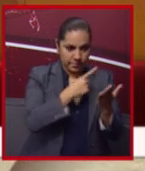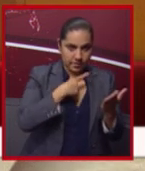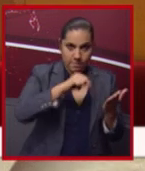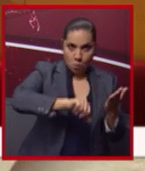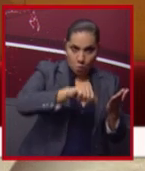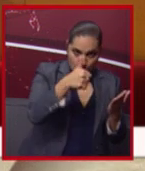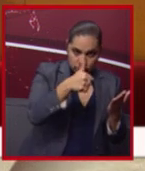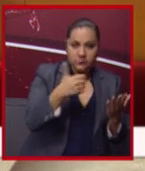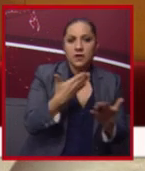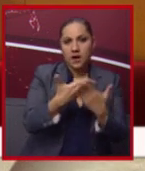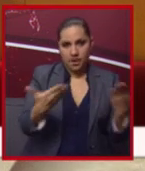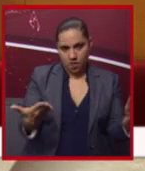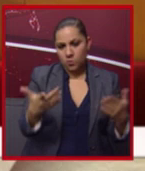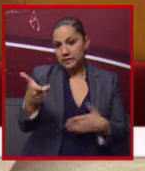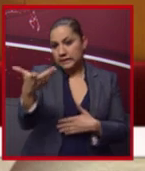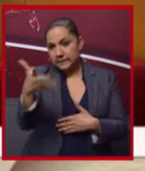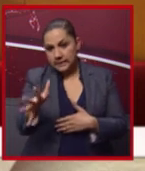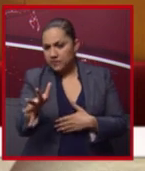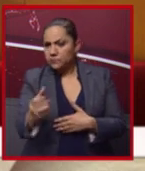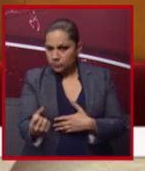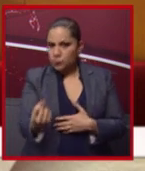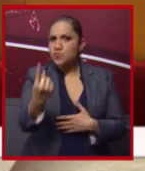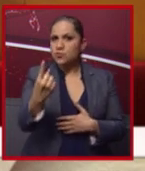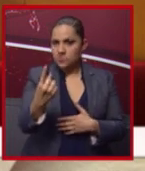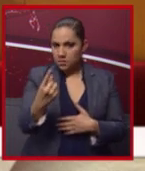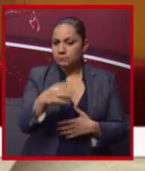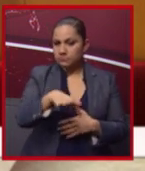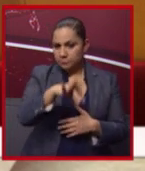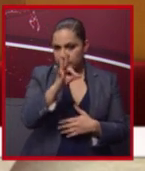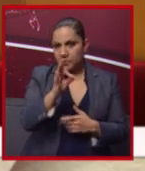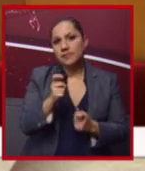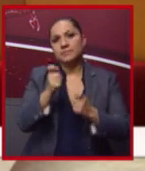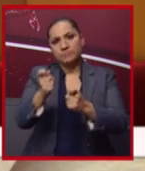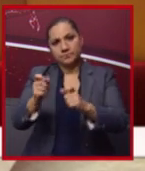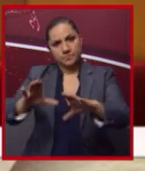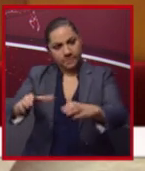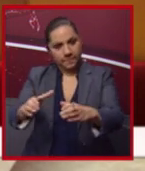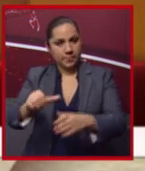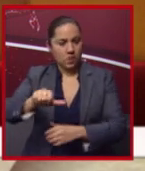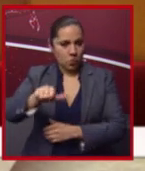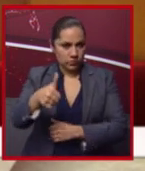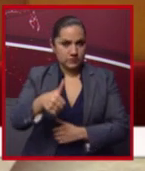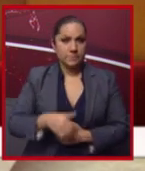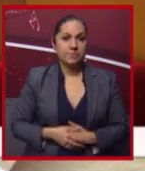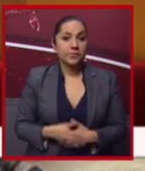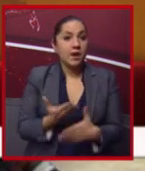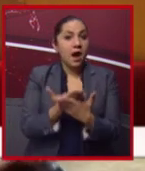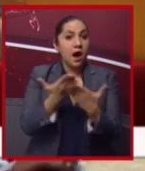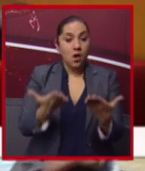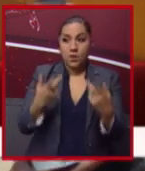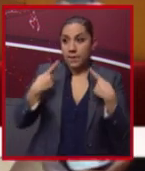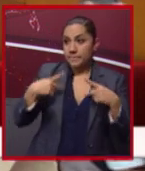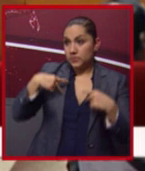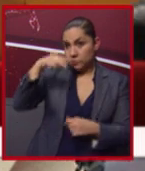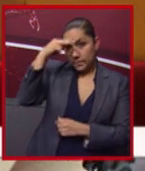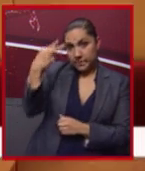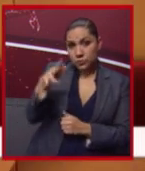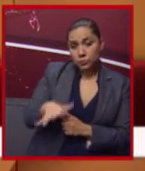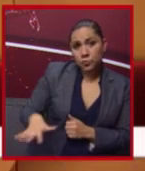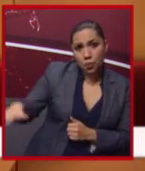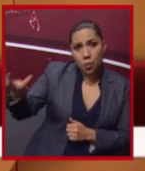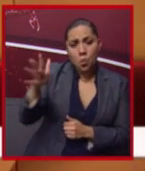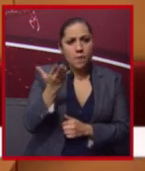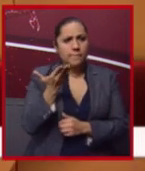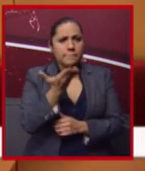En estos tiempos, en donde el reclamo cotidiano de las mexicanas y los mexicanos es